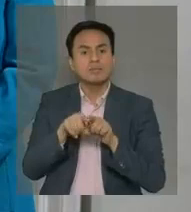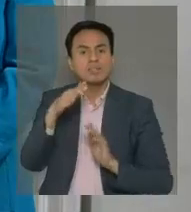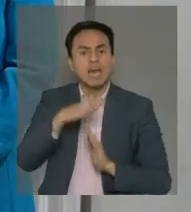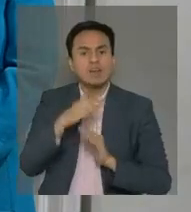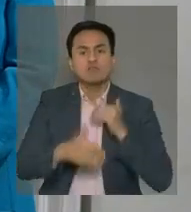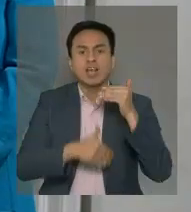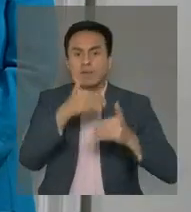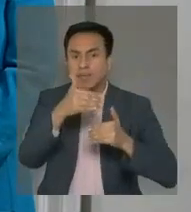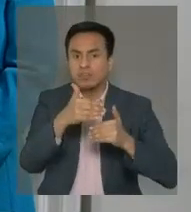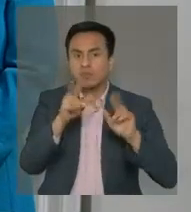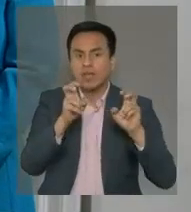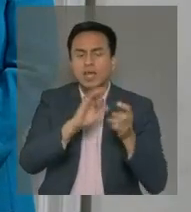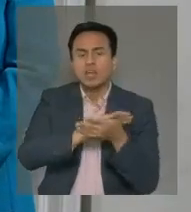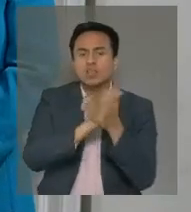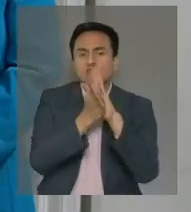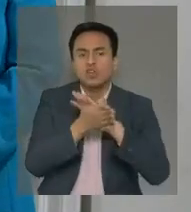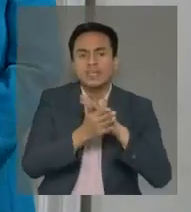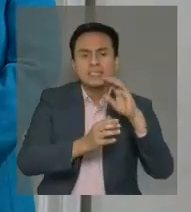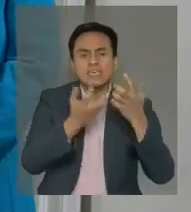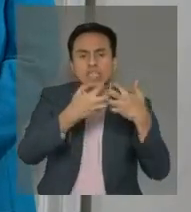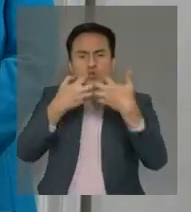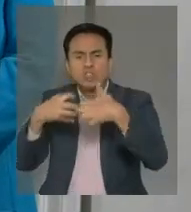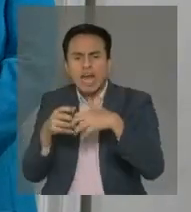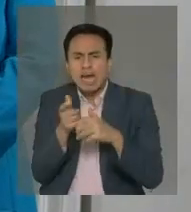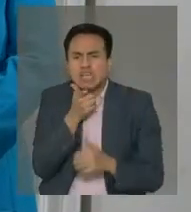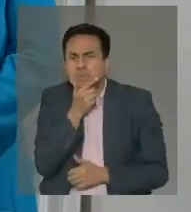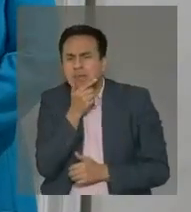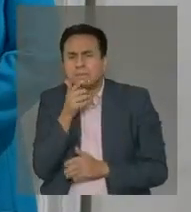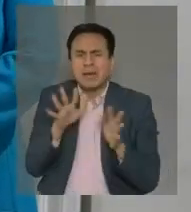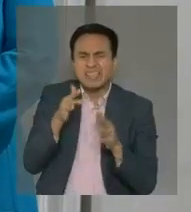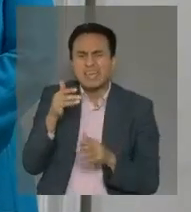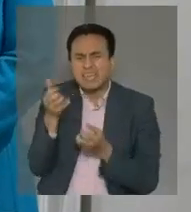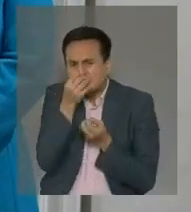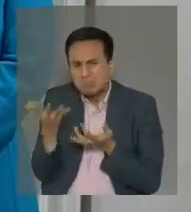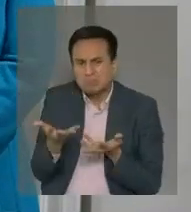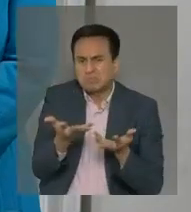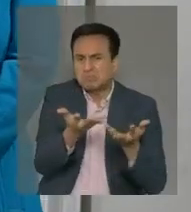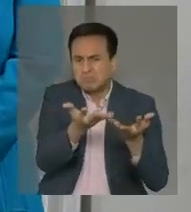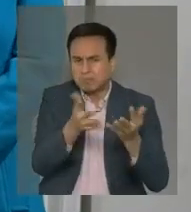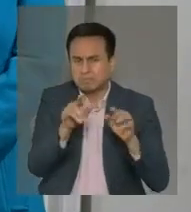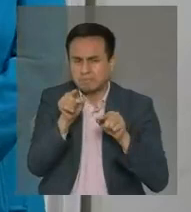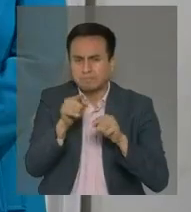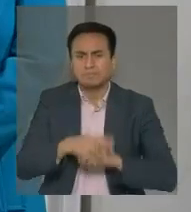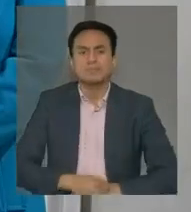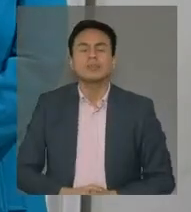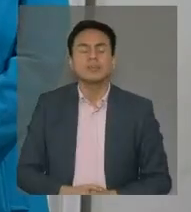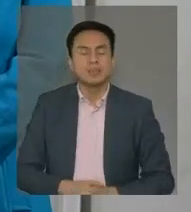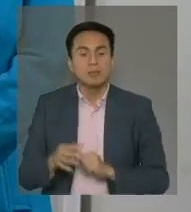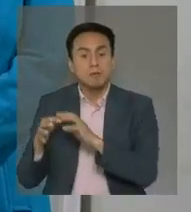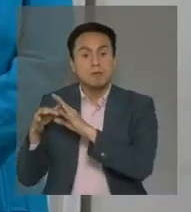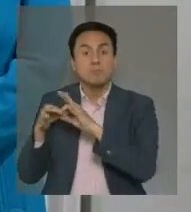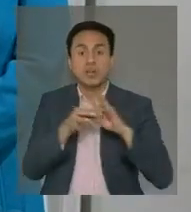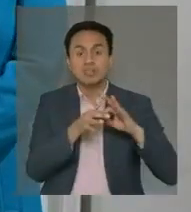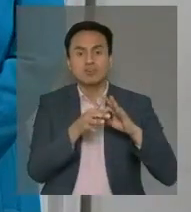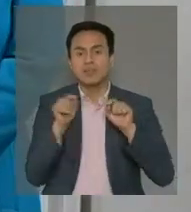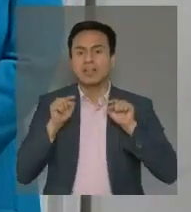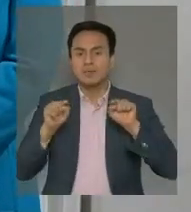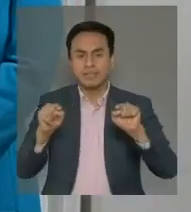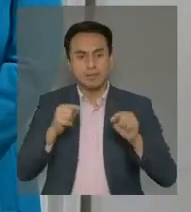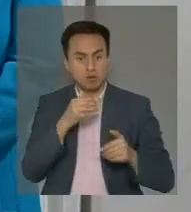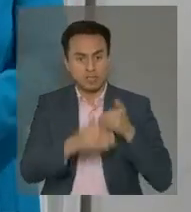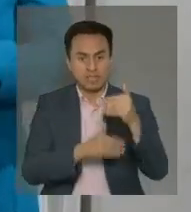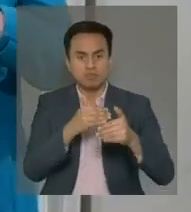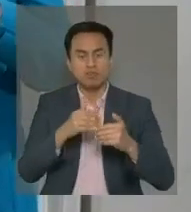el funcionamiento de todas las industrias sospechosas de ser responsable del incidente por eso paralelamente a este proceso